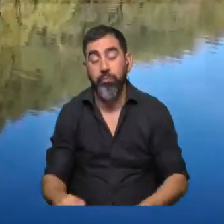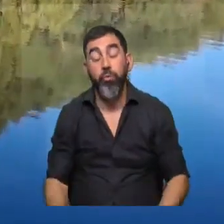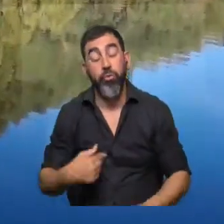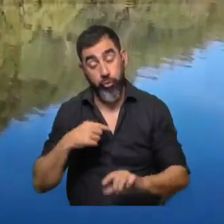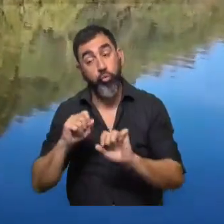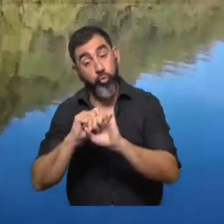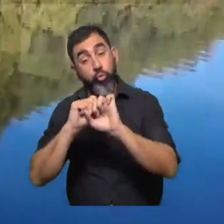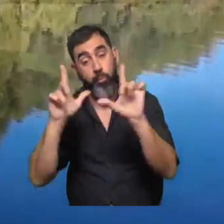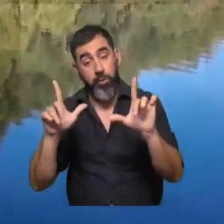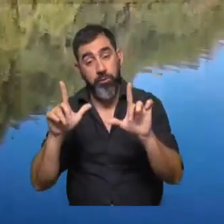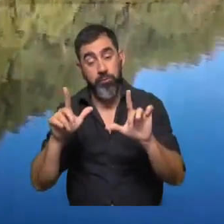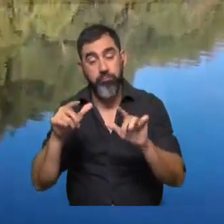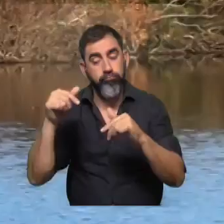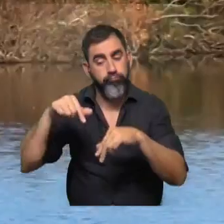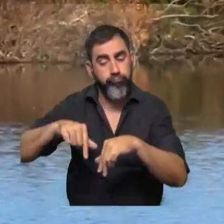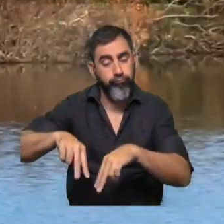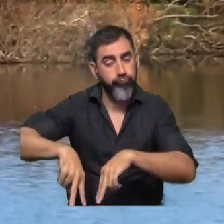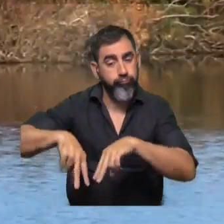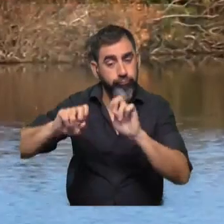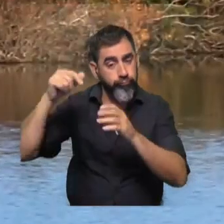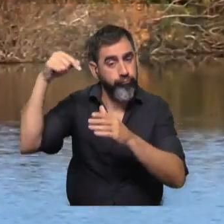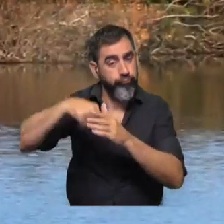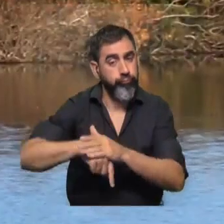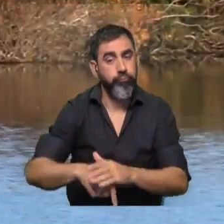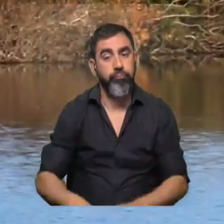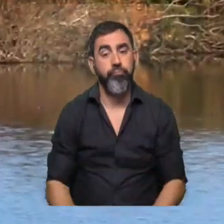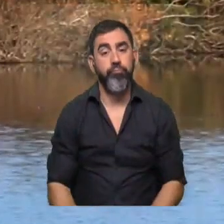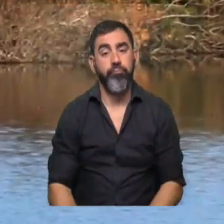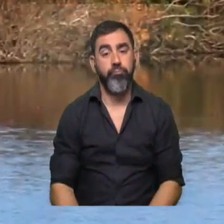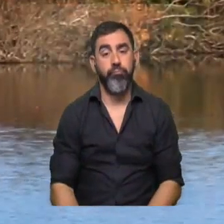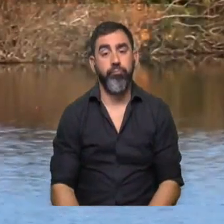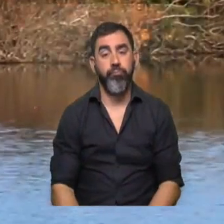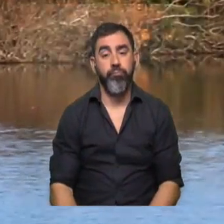de este estudio y estamos profundizando sobre la biología de esta especie ahora.